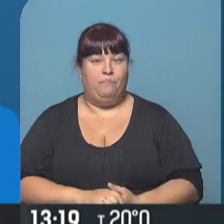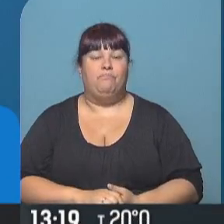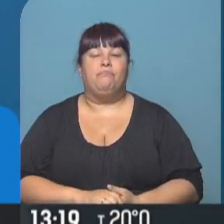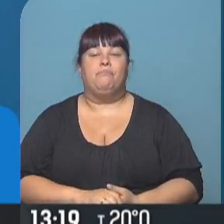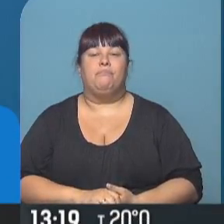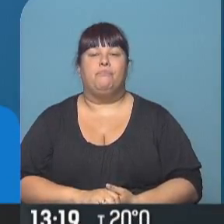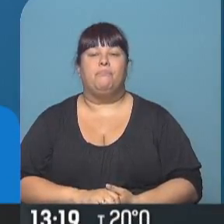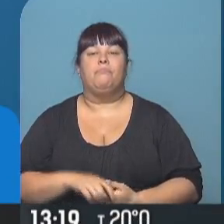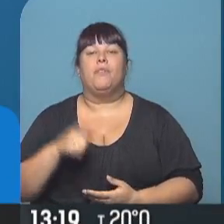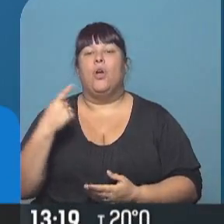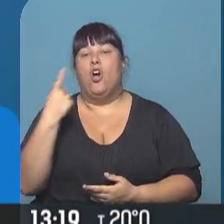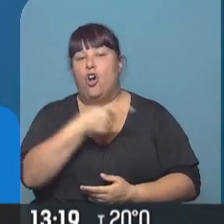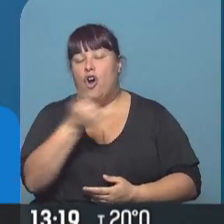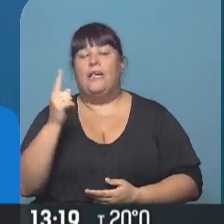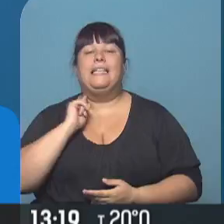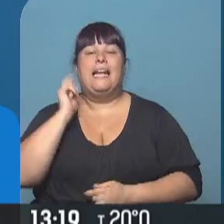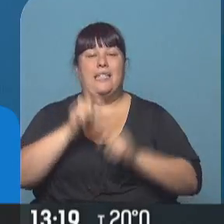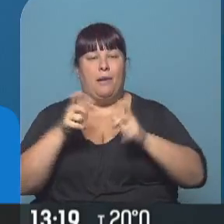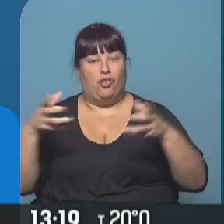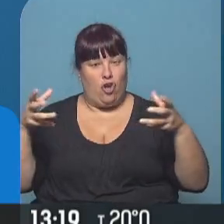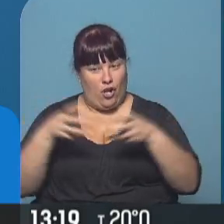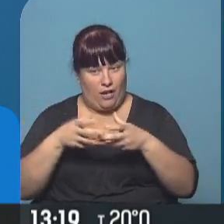donde junto con otras 13 personas,